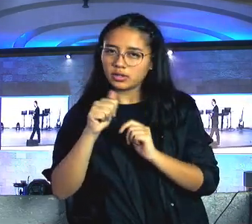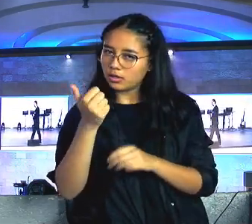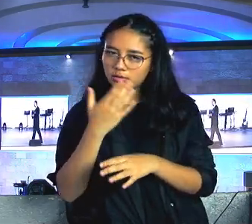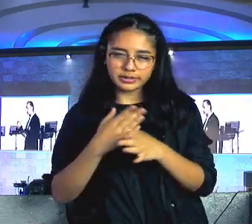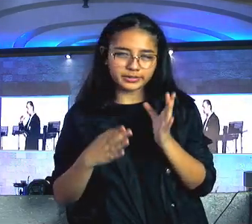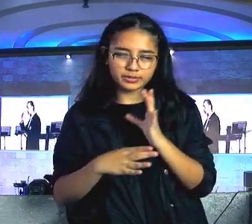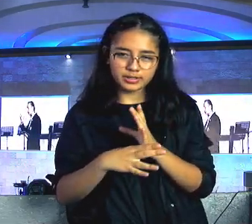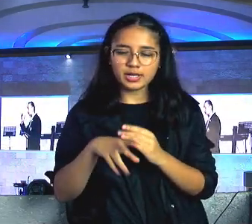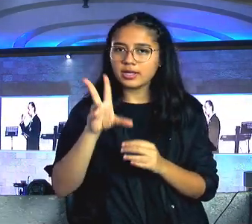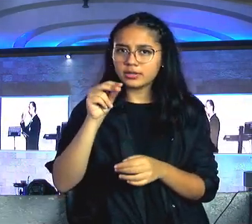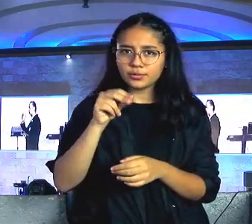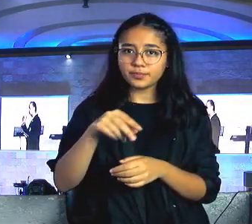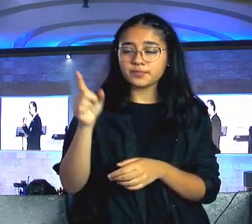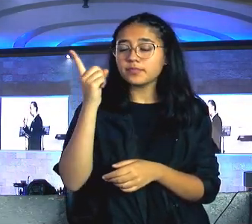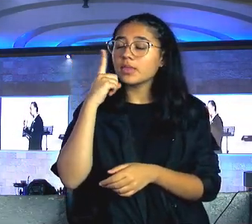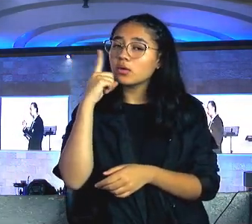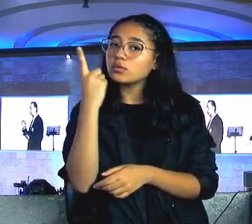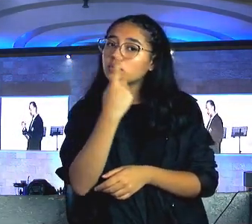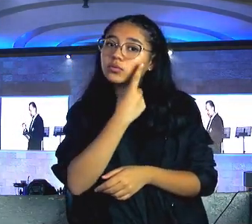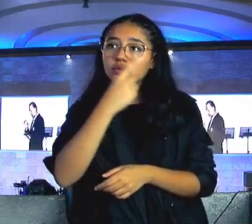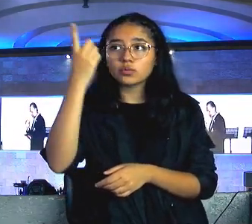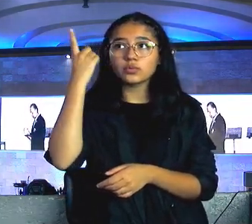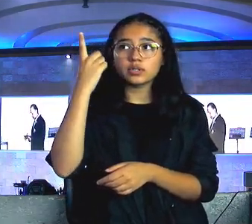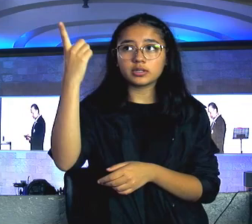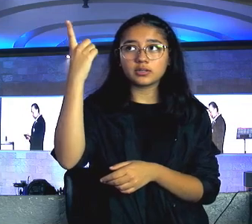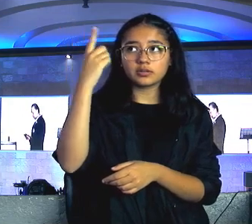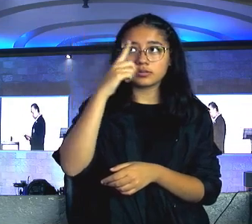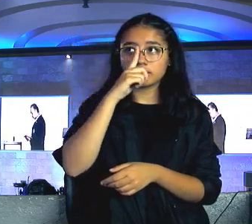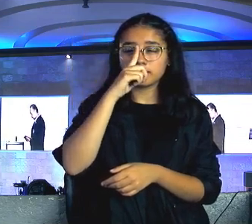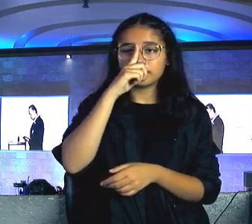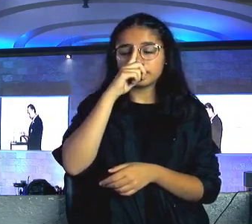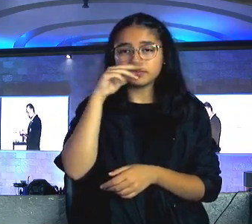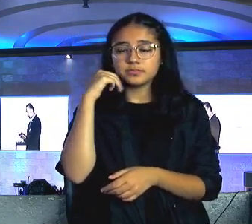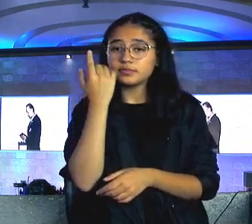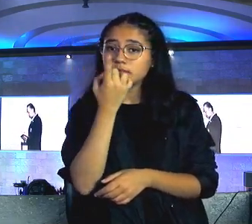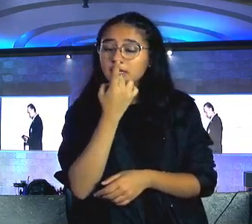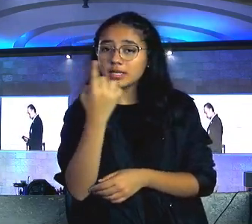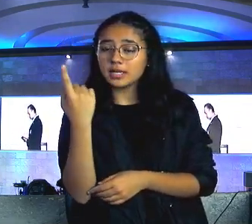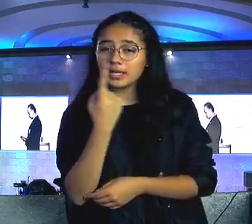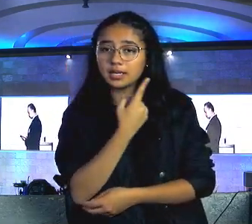pero estamos hablando de los ojos de Dios. Y es que quiero decirte que